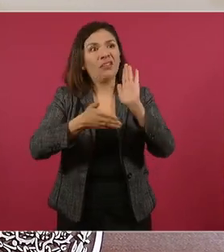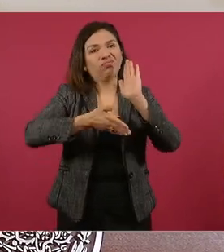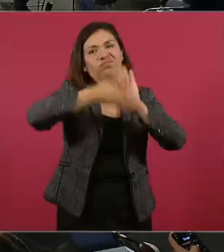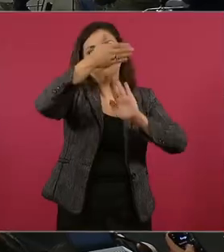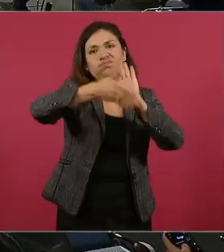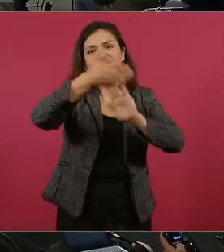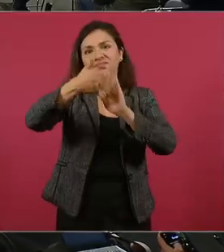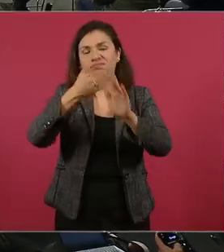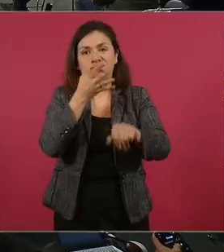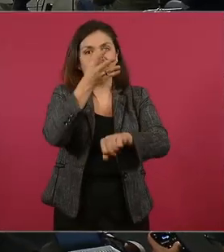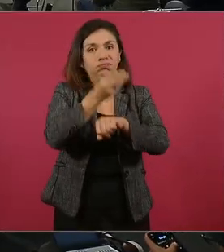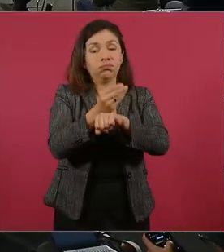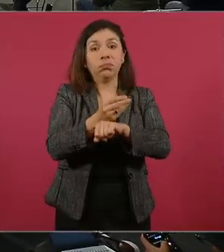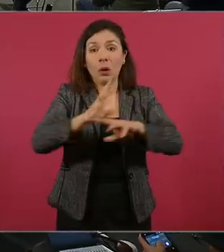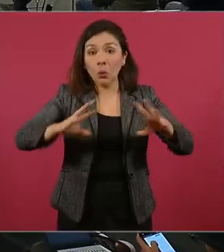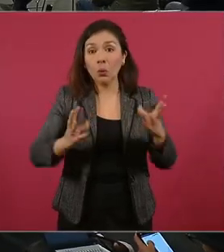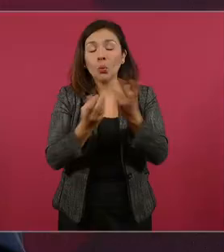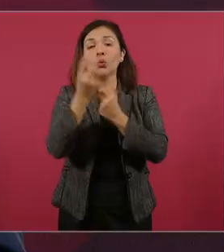porque van a ser